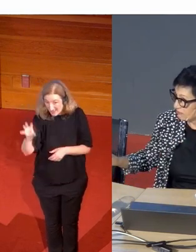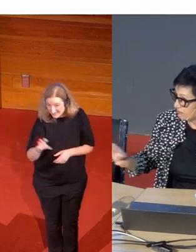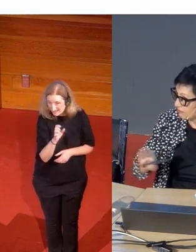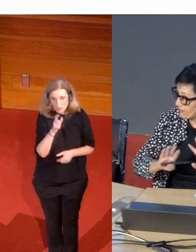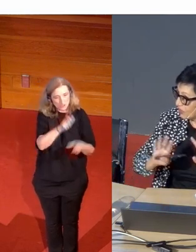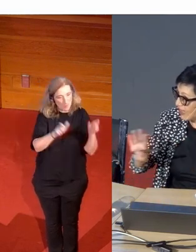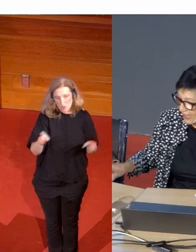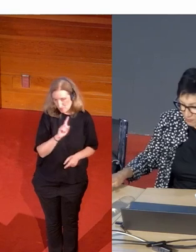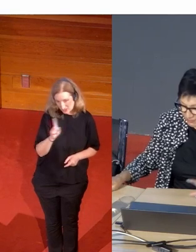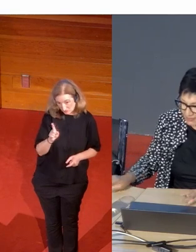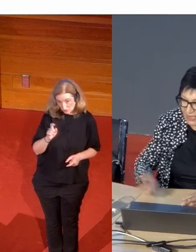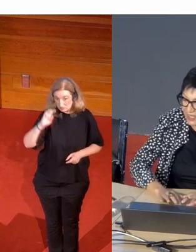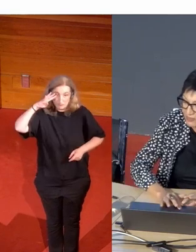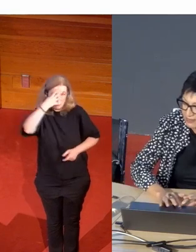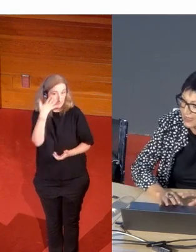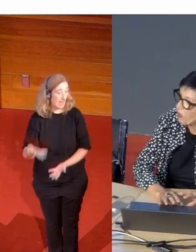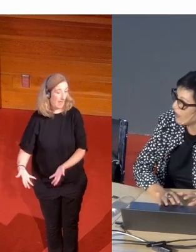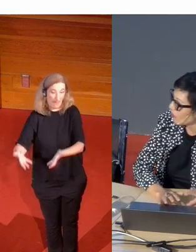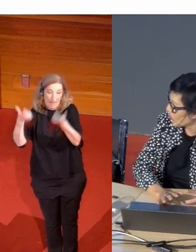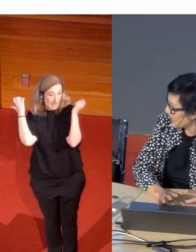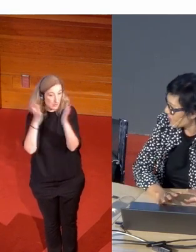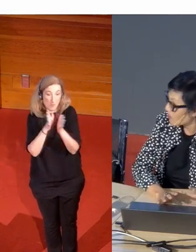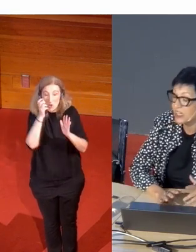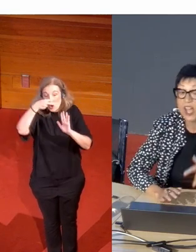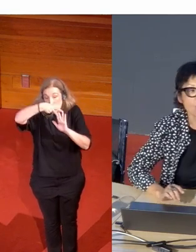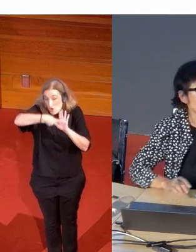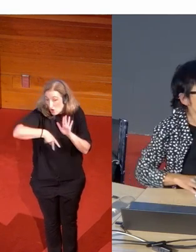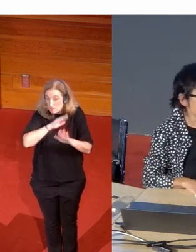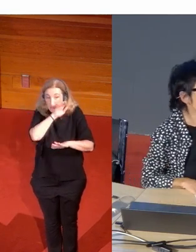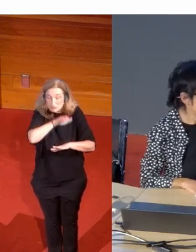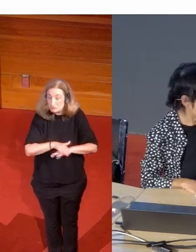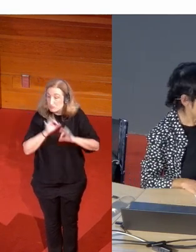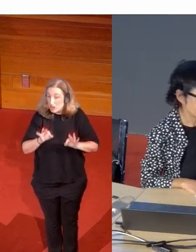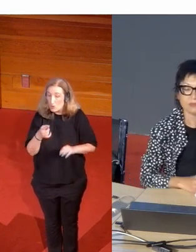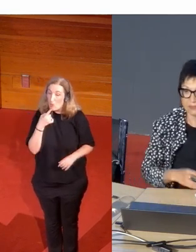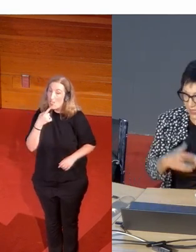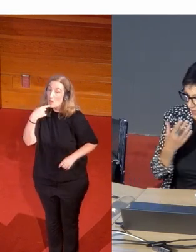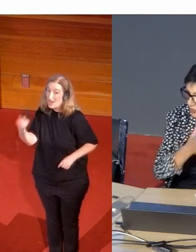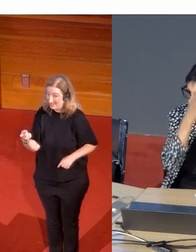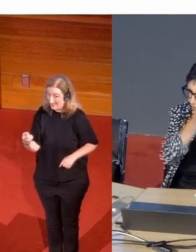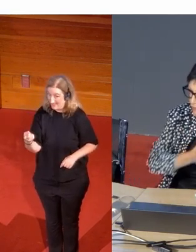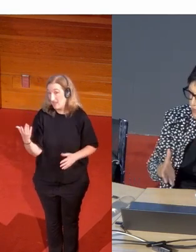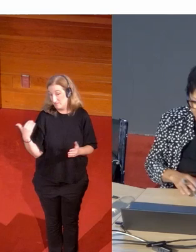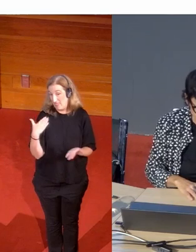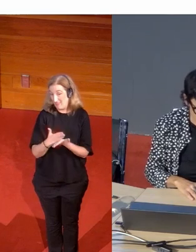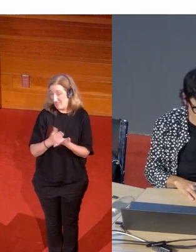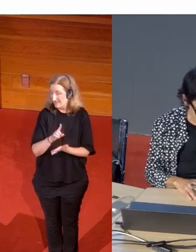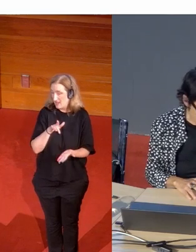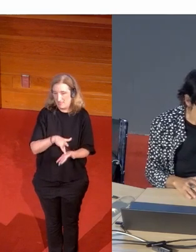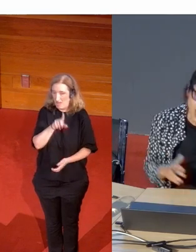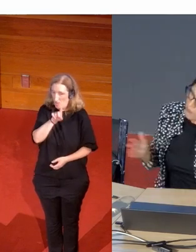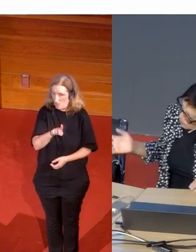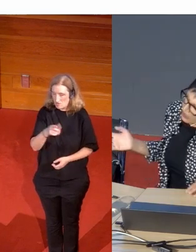discusión Donald Trump ganó de acuerdo con las normas cuando a él le dicen le dijeron desde el primer día